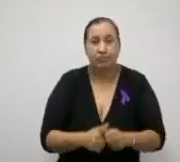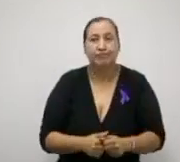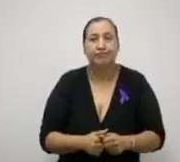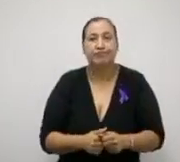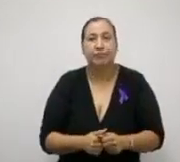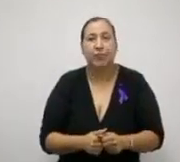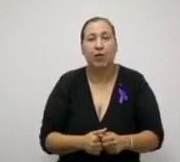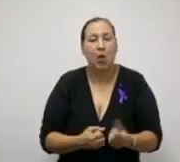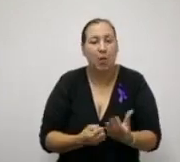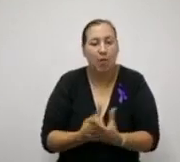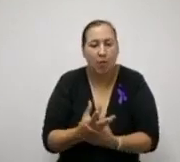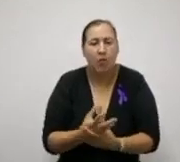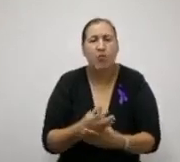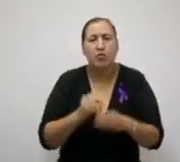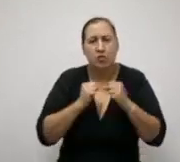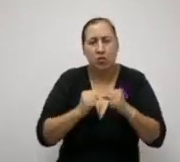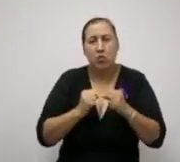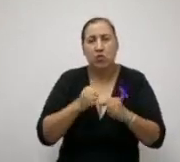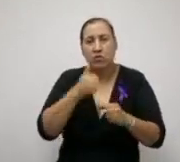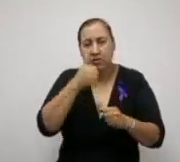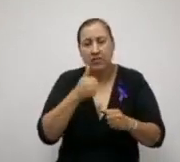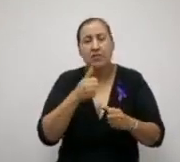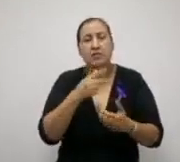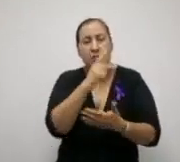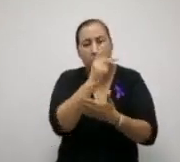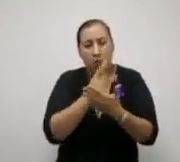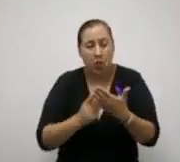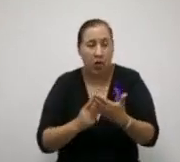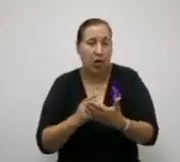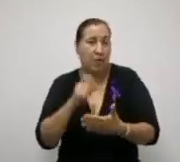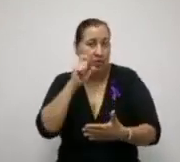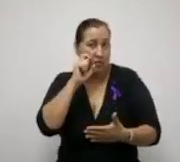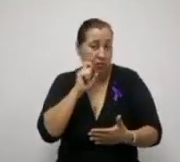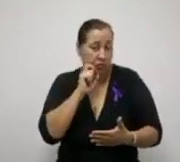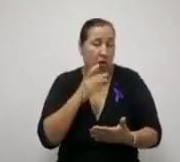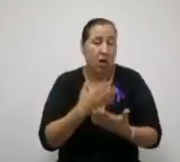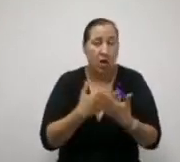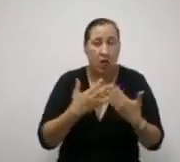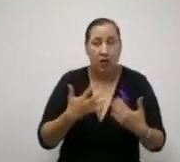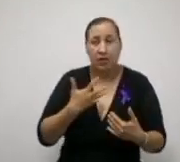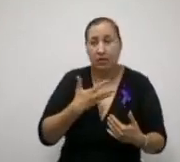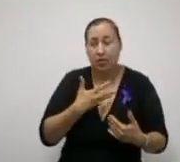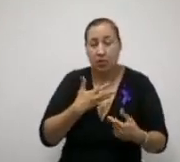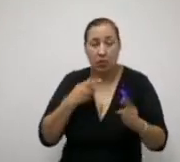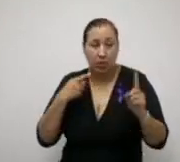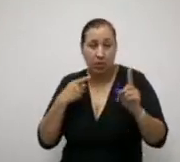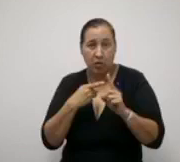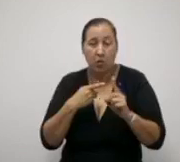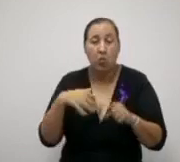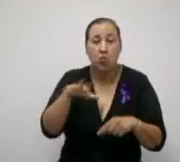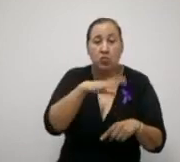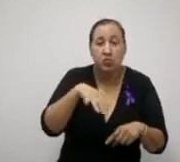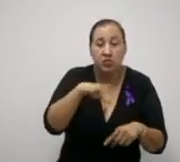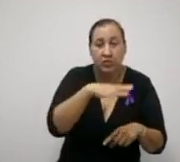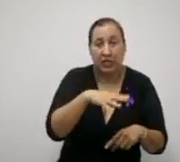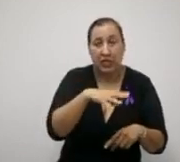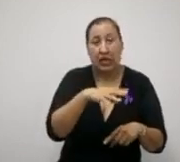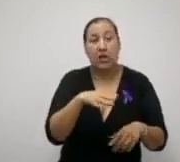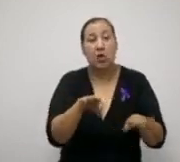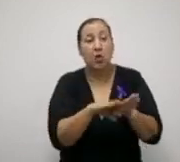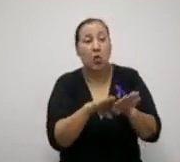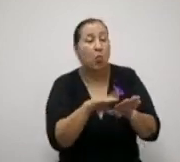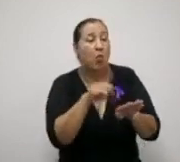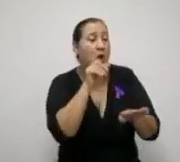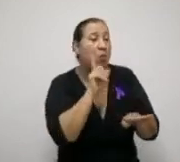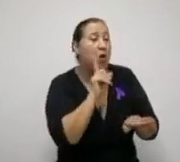seguro es uno de los 6 componentes del Programa de Salud Sexual y Reproductiva, donde parte de su objetivo es buscar garantizar la disponibilidad,